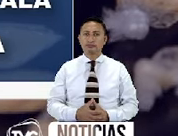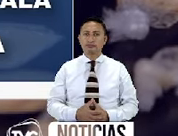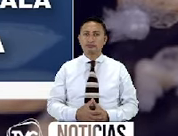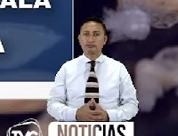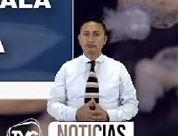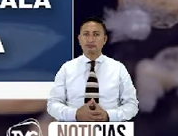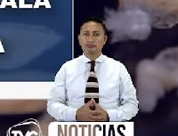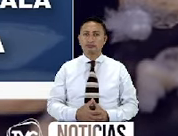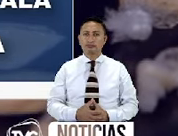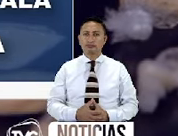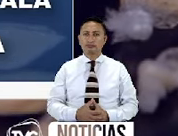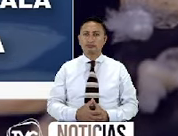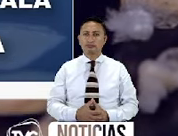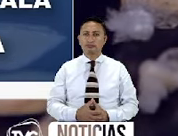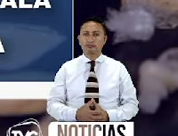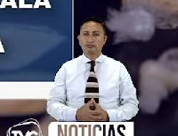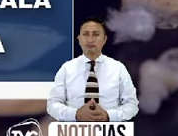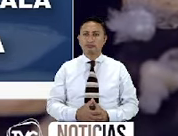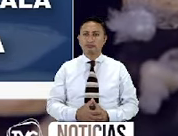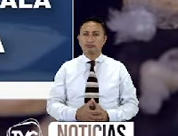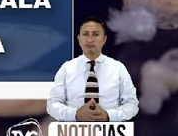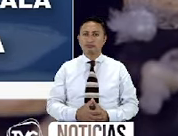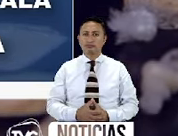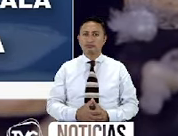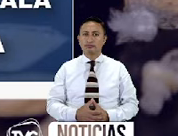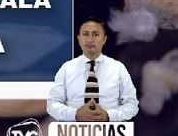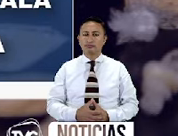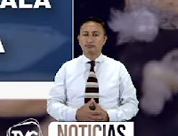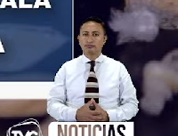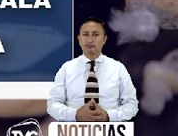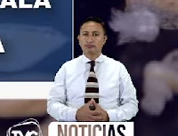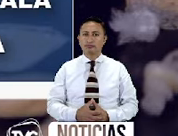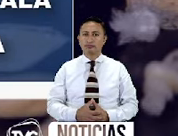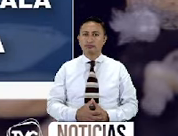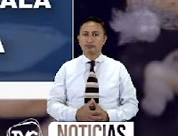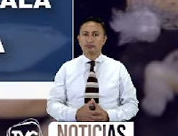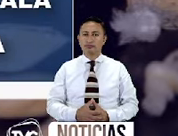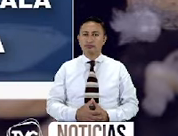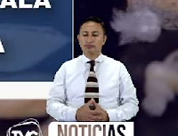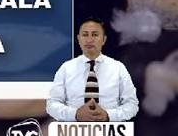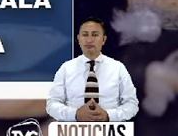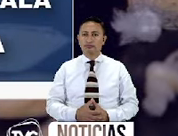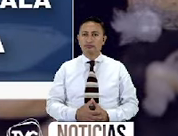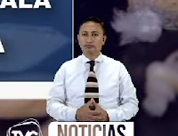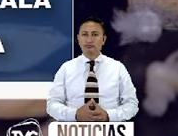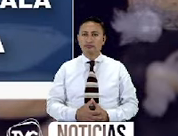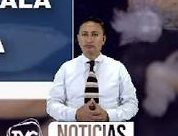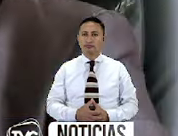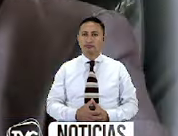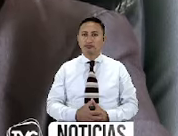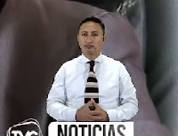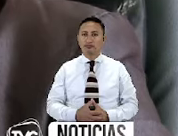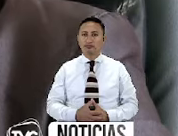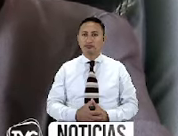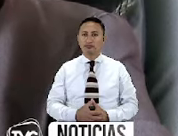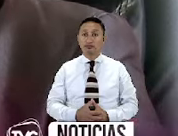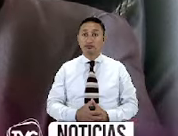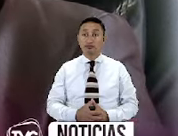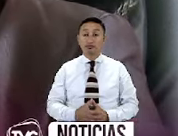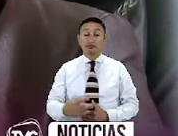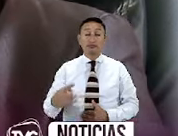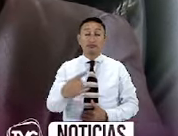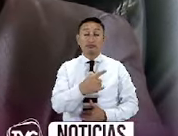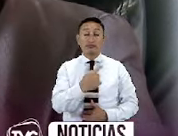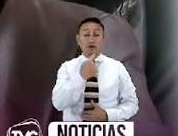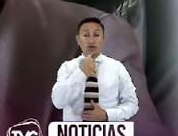el narcotráfico a mínima escala tendrá una sanción de entre 3 y 5 años. De ninguna manera, diría yo,